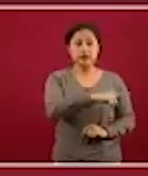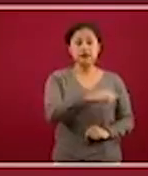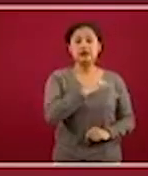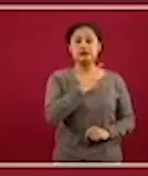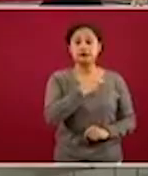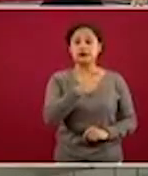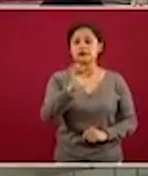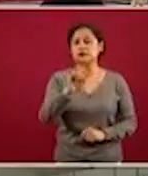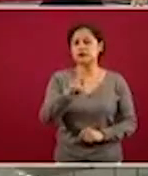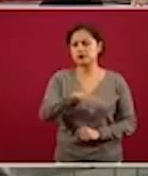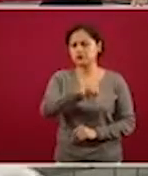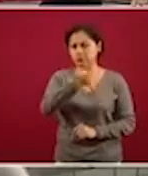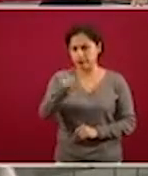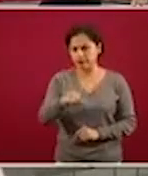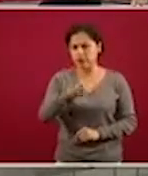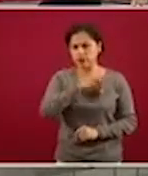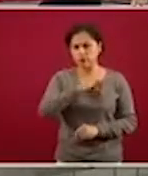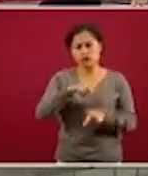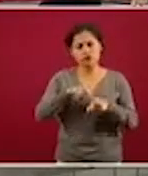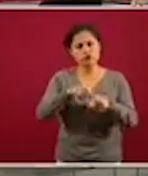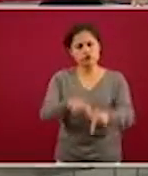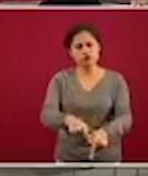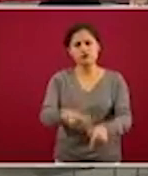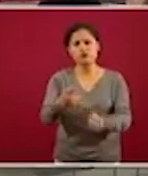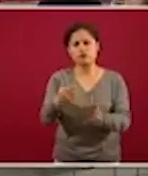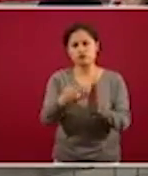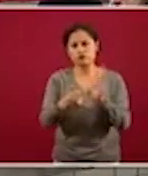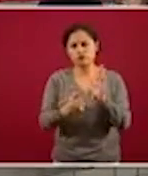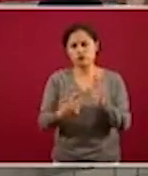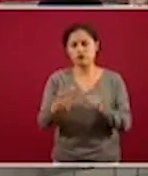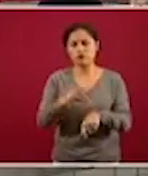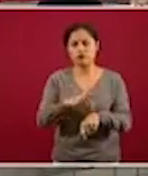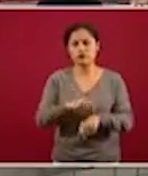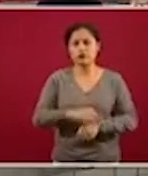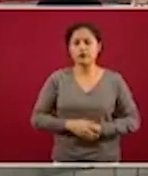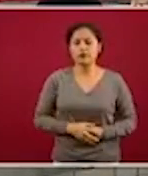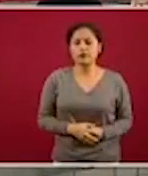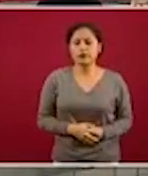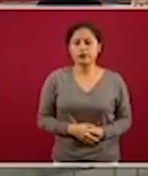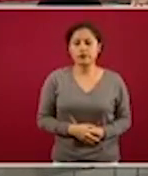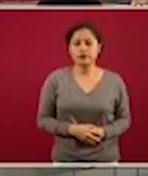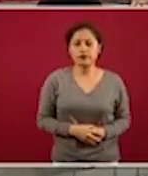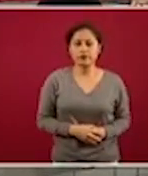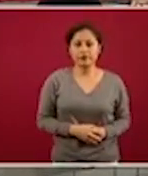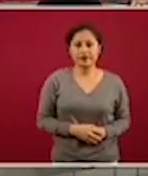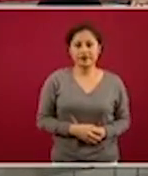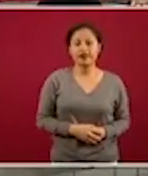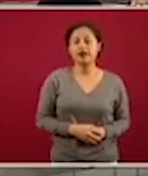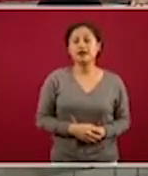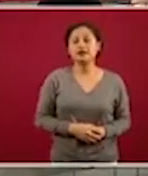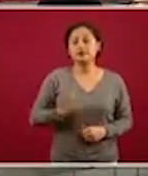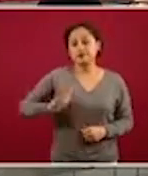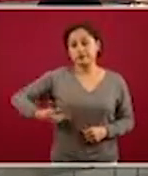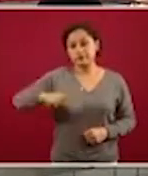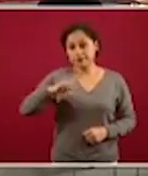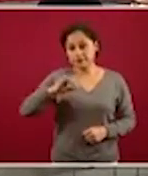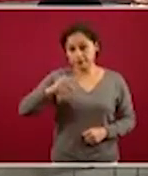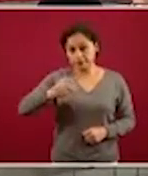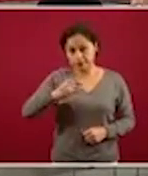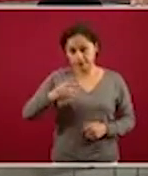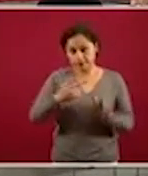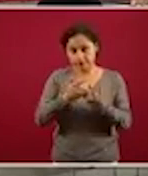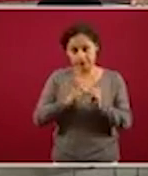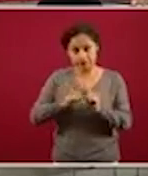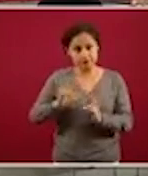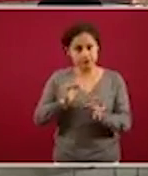Gracias. Por favor, el compañero de aquí. Gracias, Poncho Gutiérrez, de SDP Noticias y Multimedios. Nada más